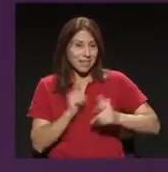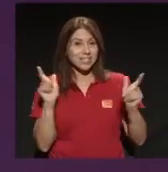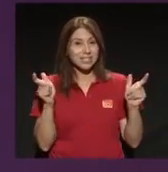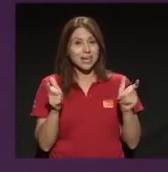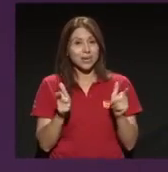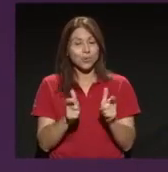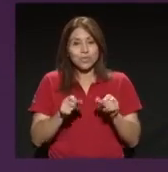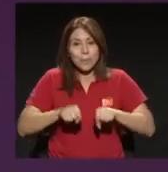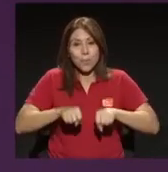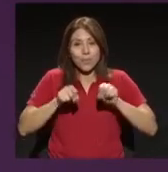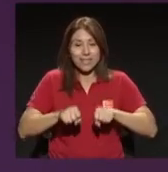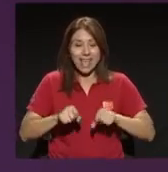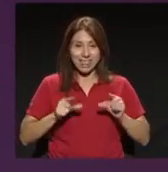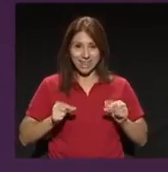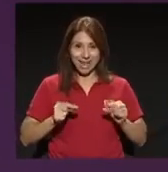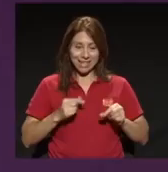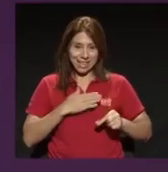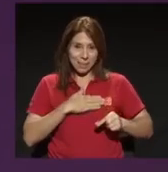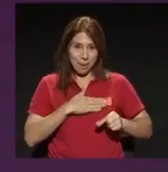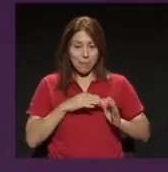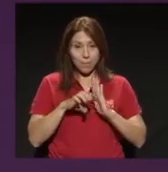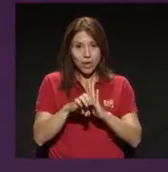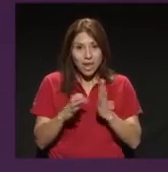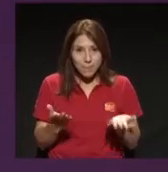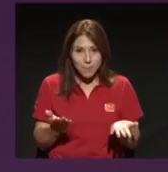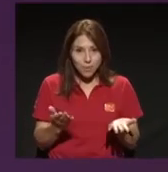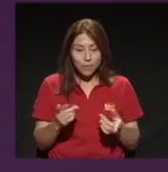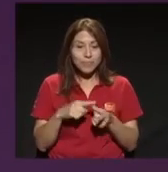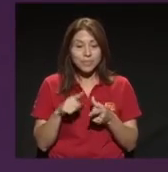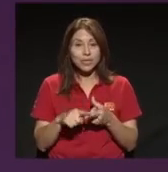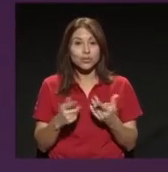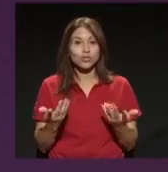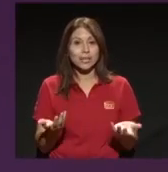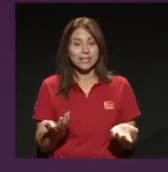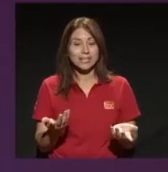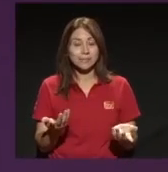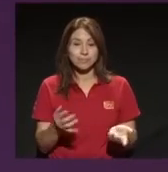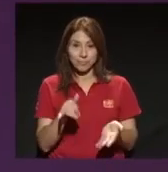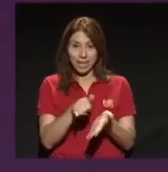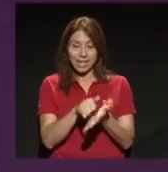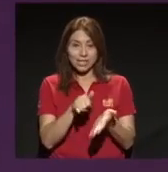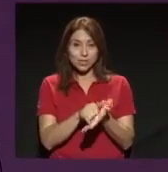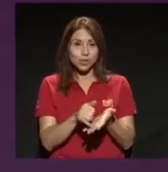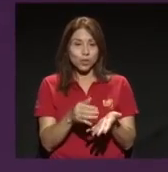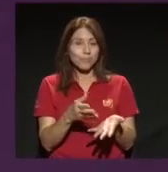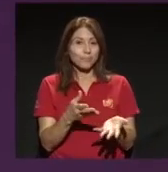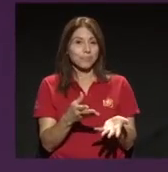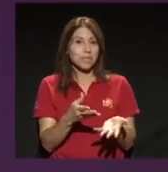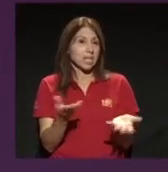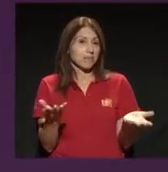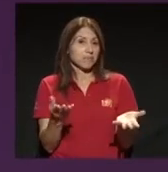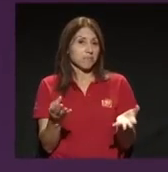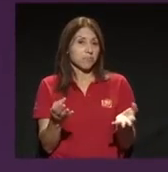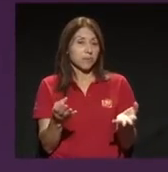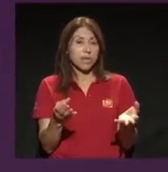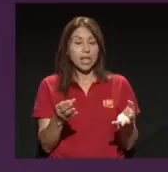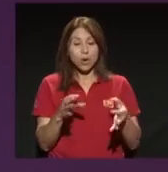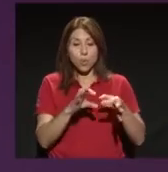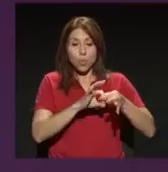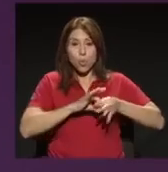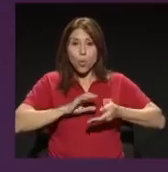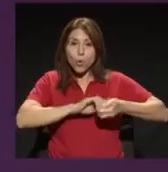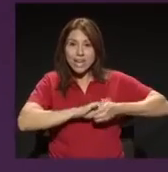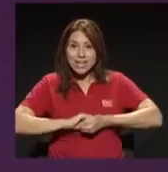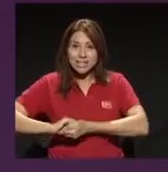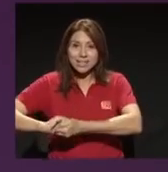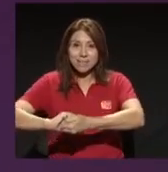cáncer de mama por ejemplo entonces eso y unirse verdad la sororidad que creo que es